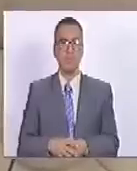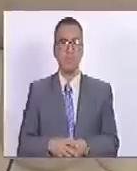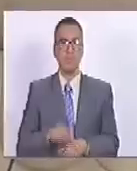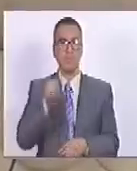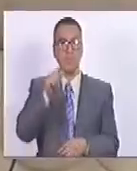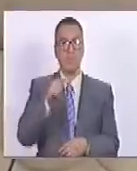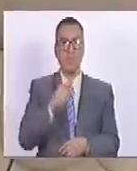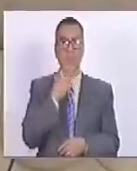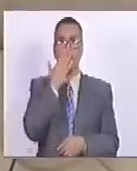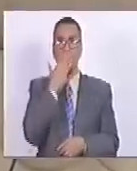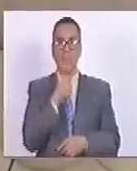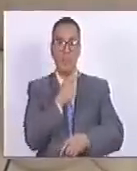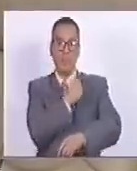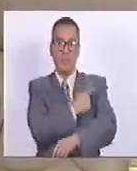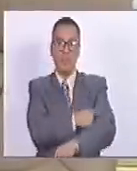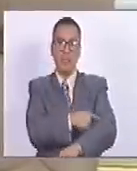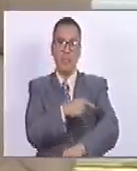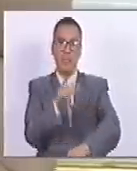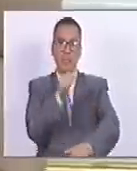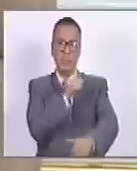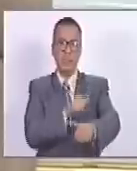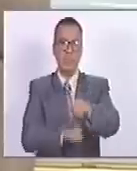Todavía respiran por la herida.